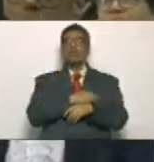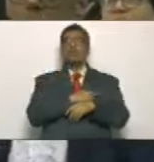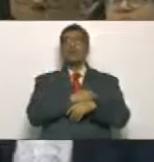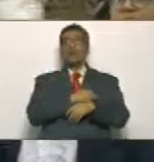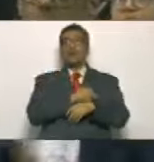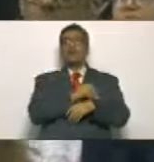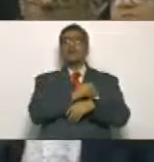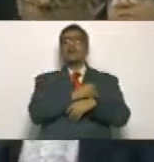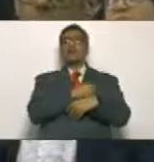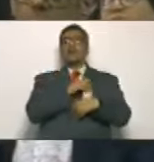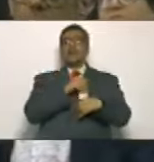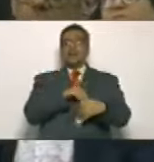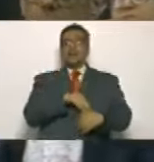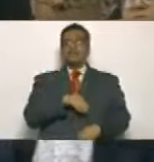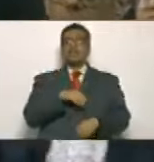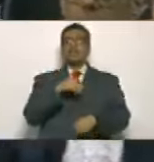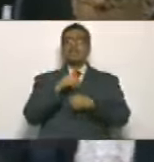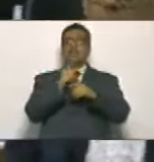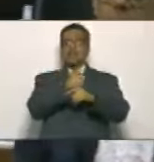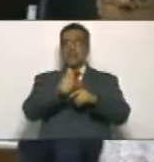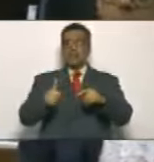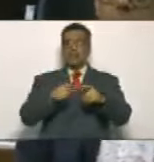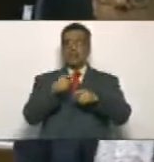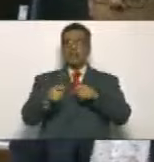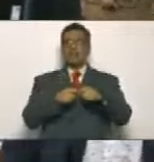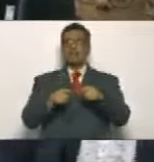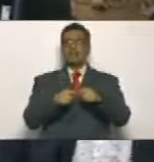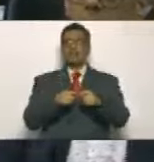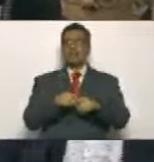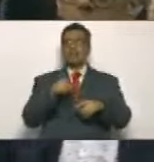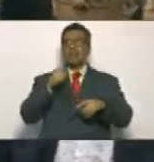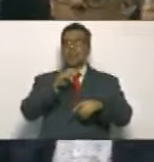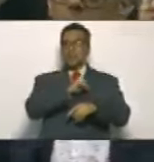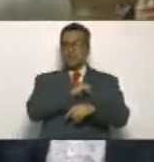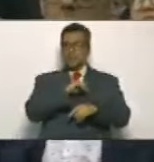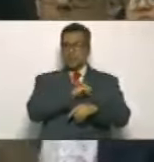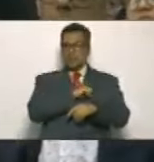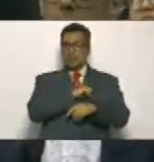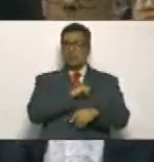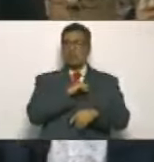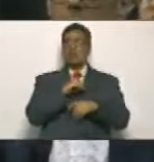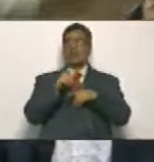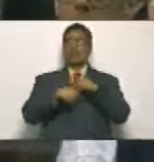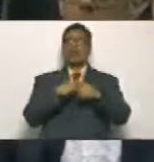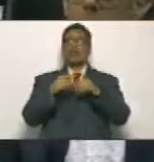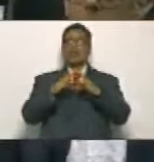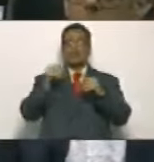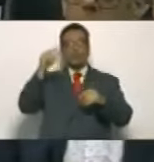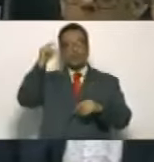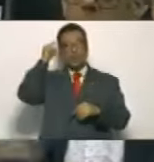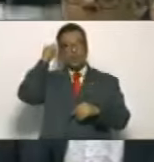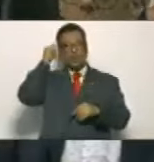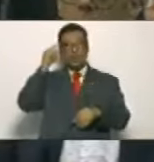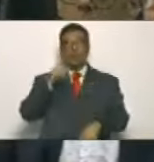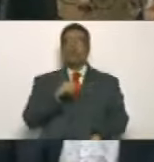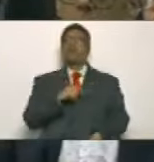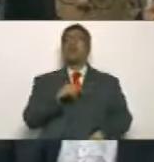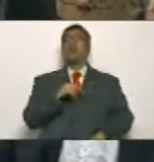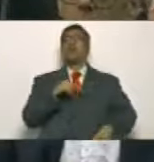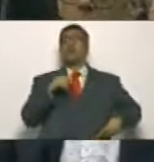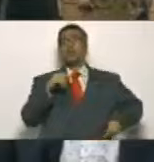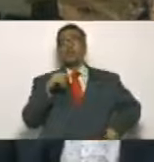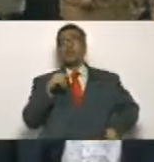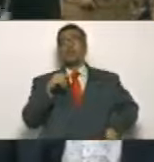rechazar y condenar cada una de esas acciones agresivas, terribles y genocidas que a diario uno ve por la prensa, que no